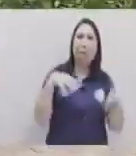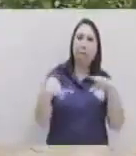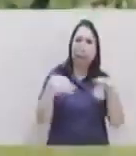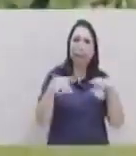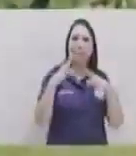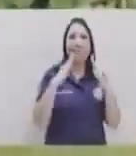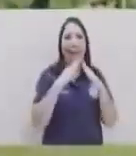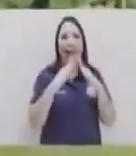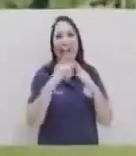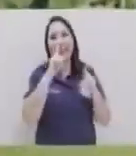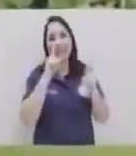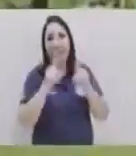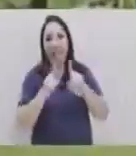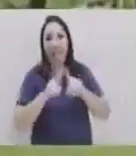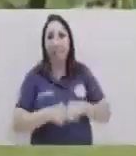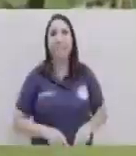interactuar.